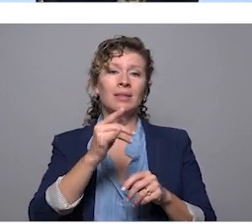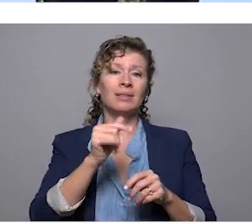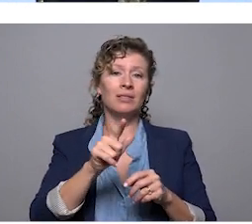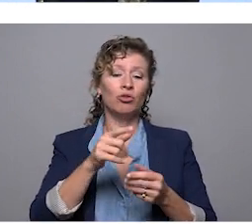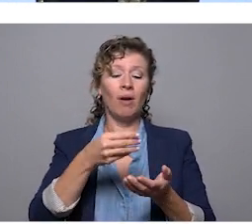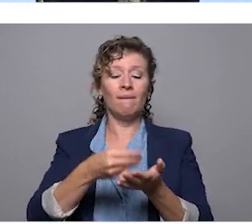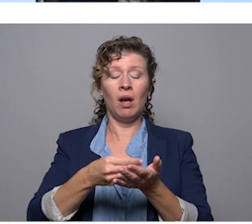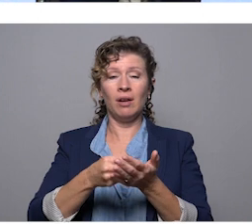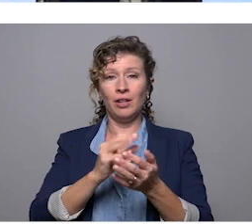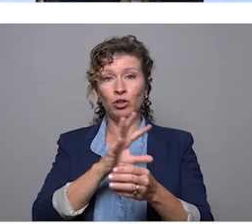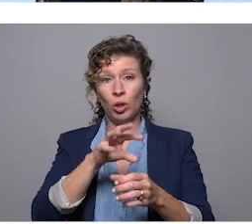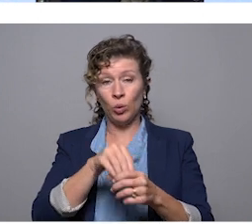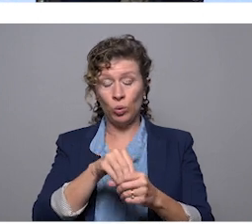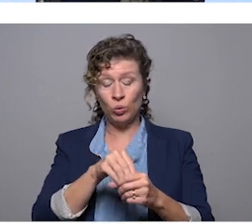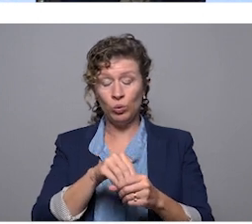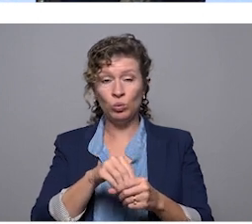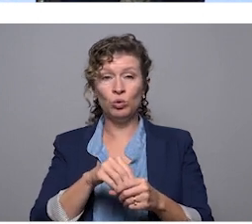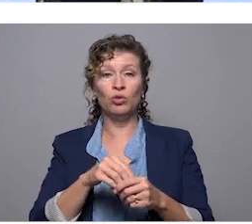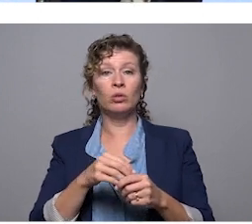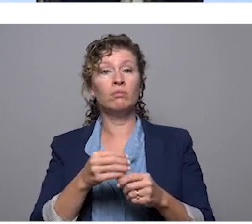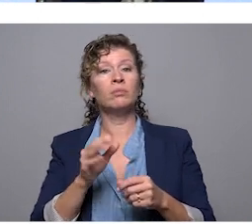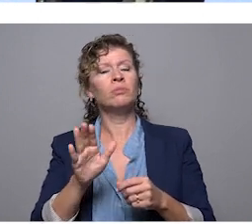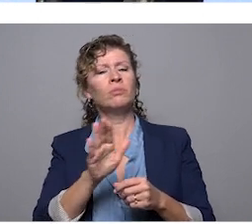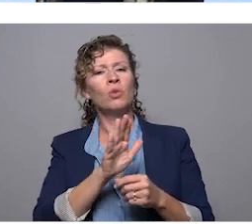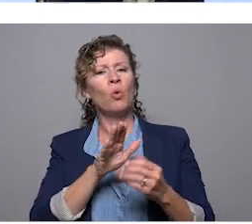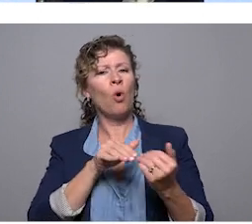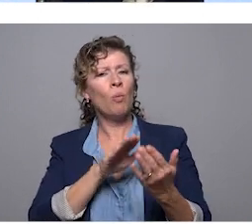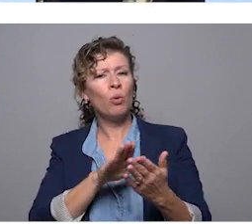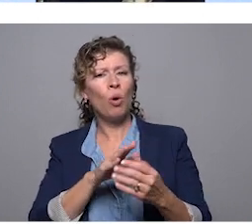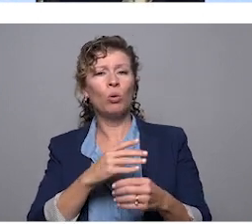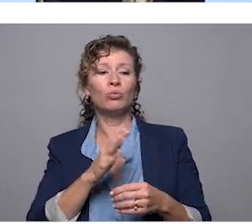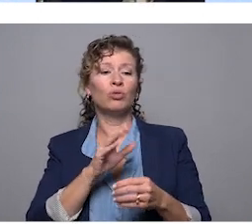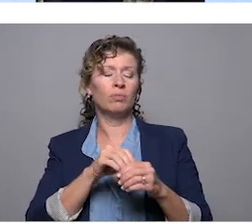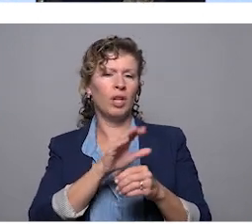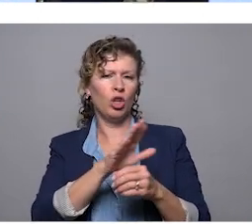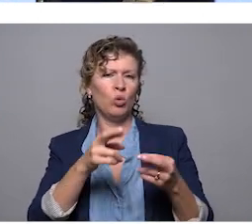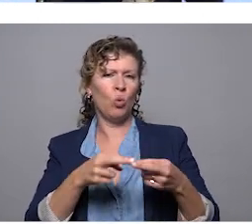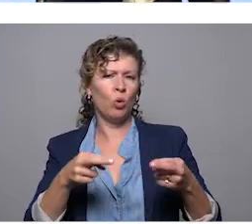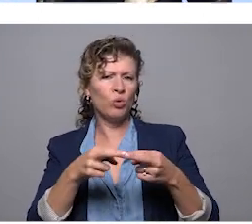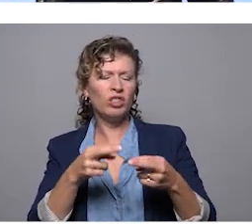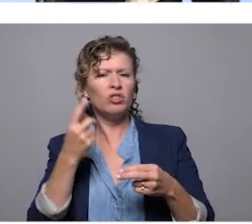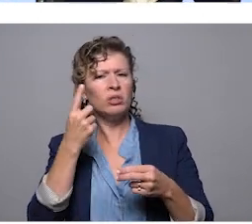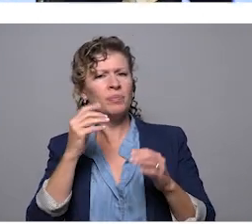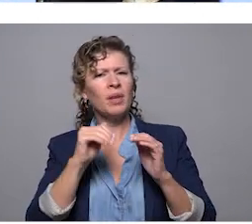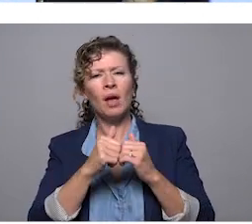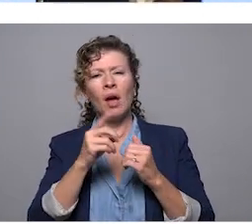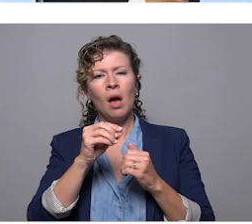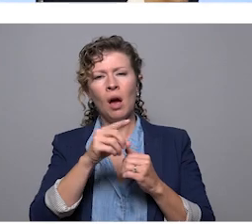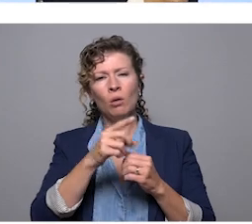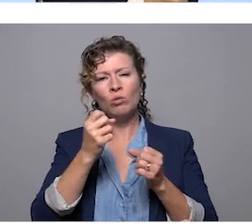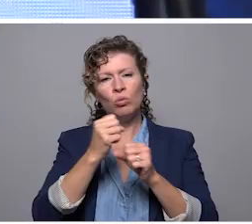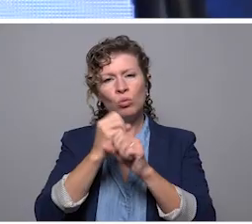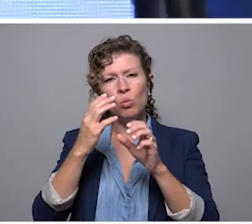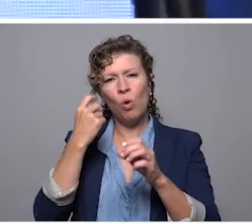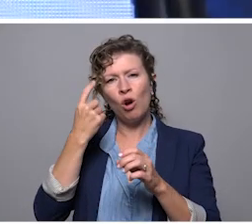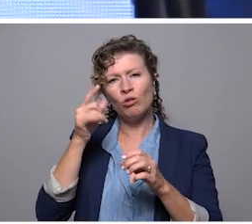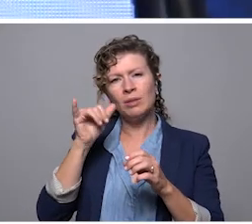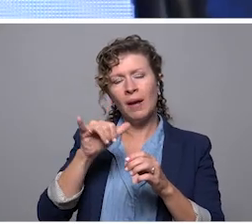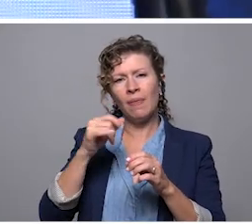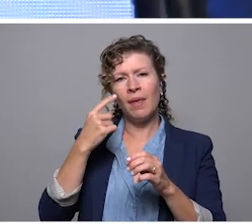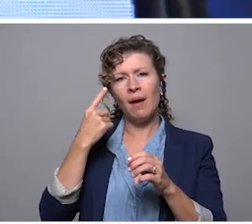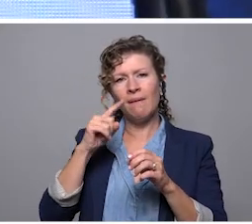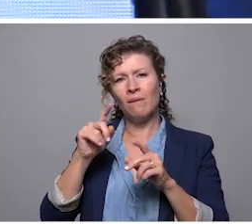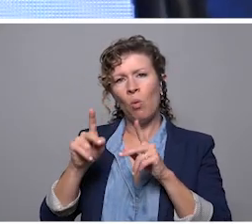han abordado en sus regiones Cuál es el contexto Cómo la entienden ustedes para la gente y para su institución Miren